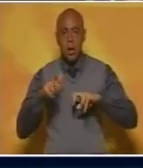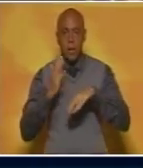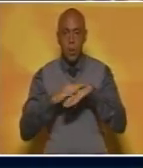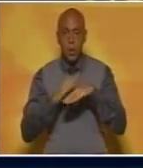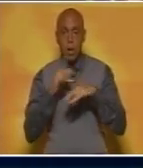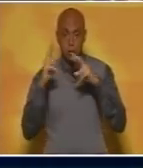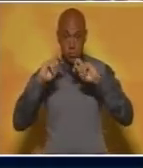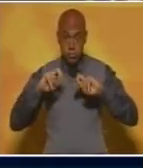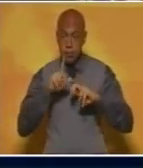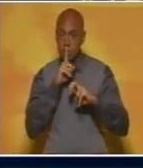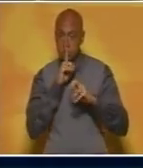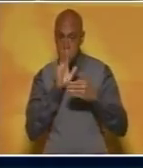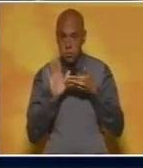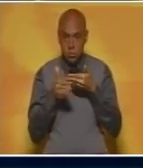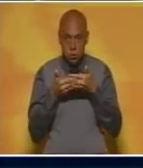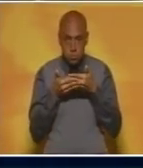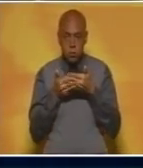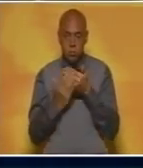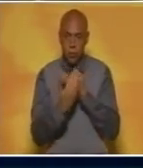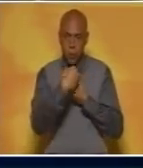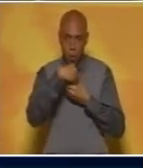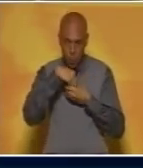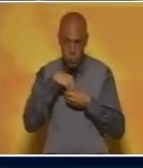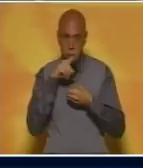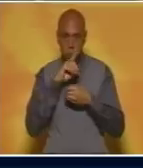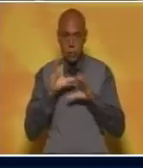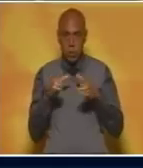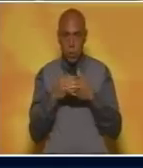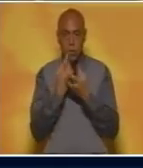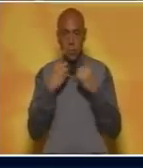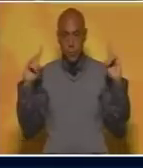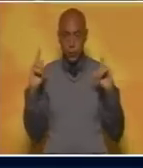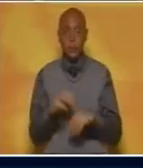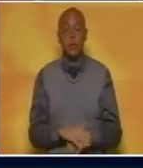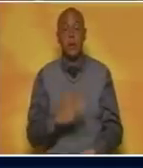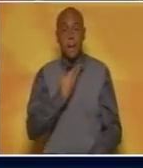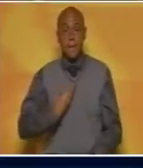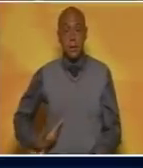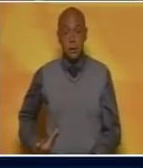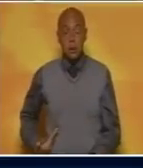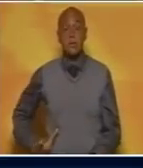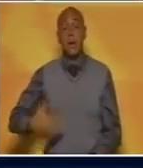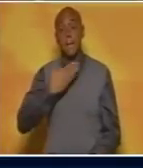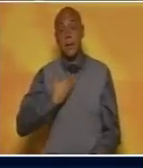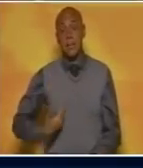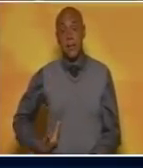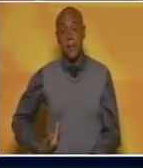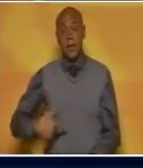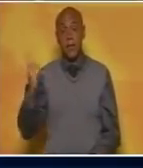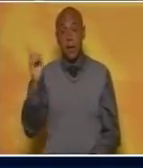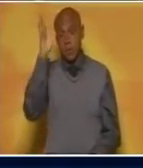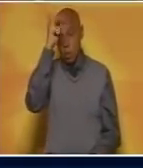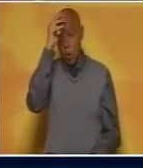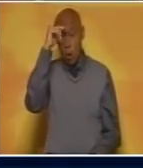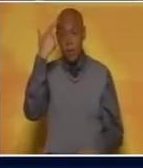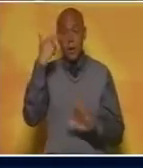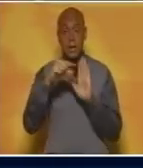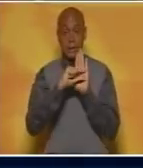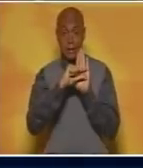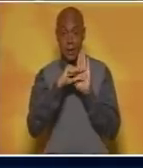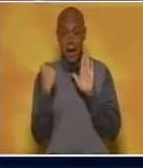cerrada y bajo reglas marcadas por la mayoría demócrata. Presidente dice que según el